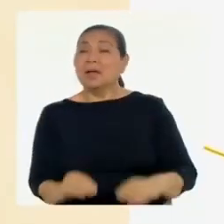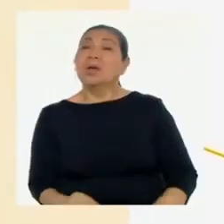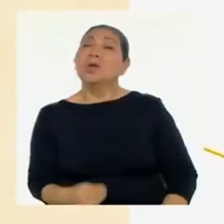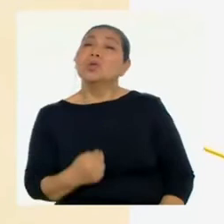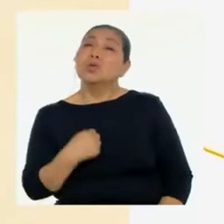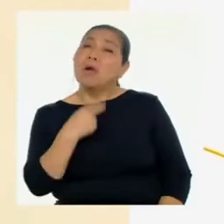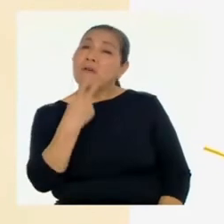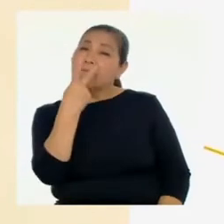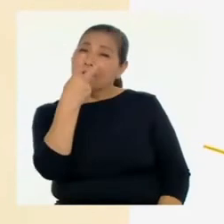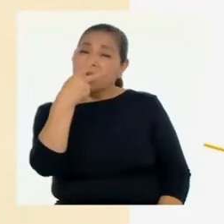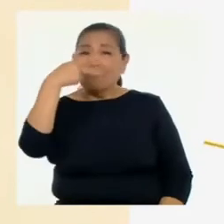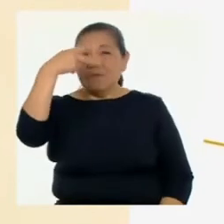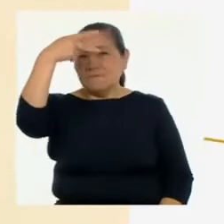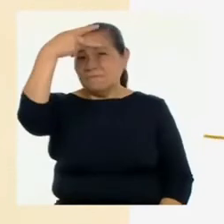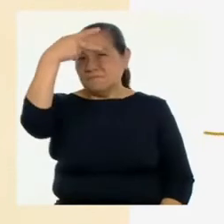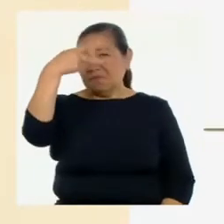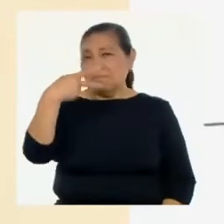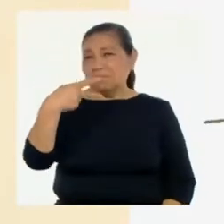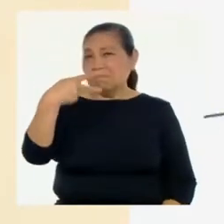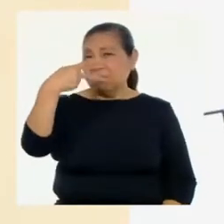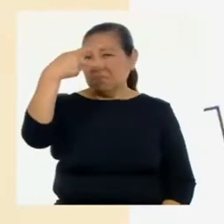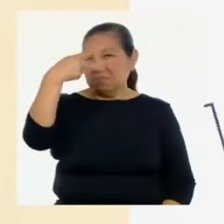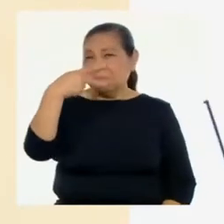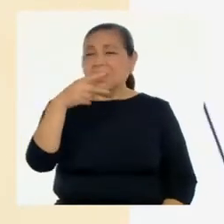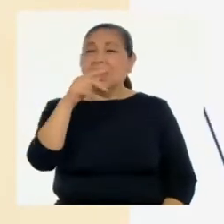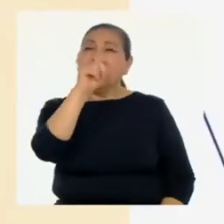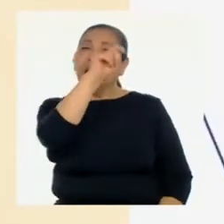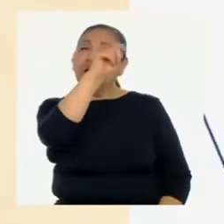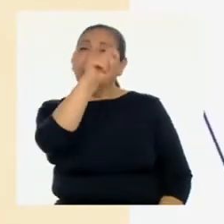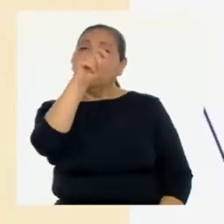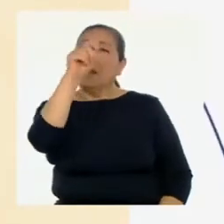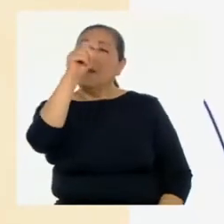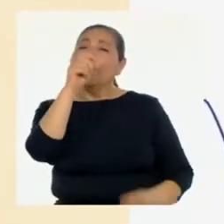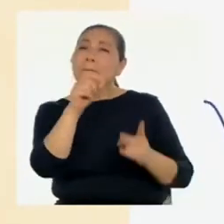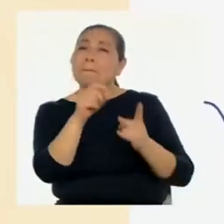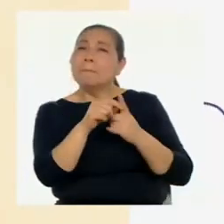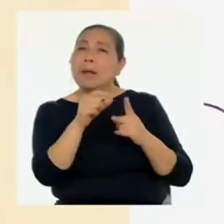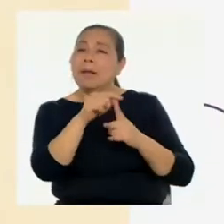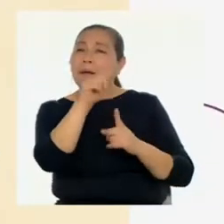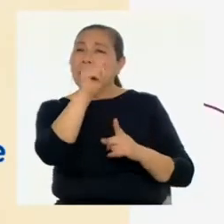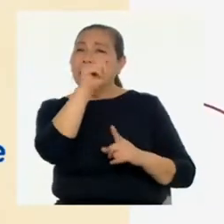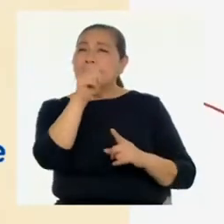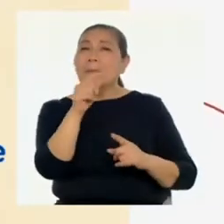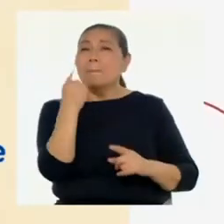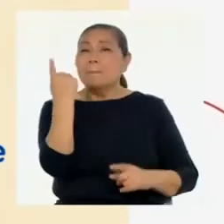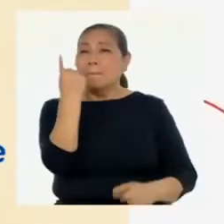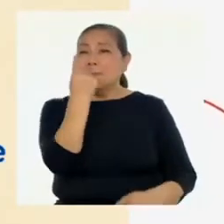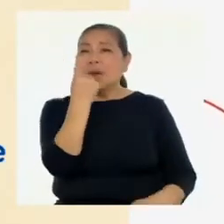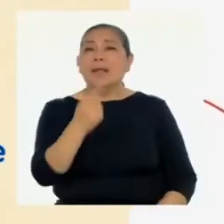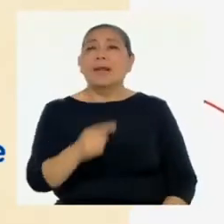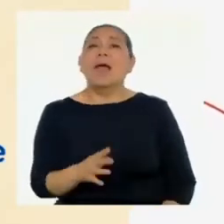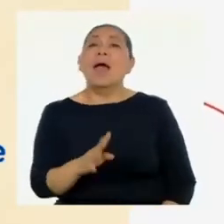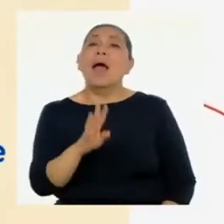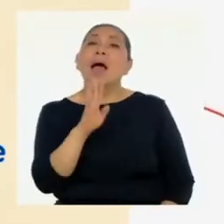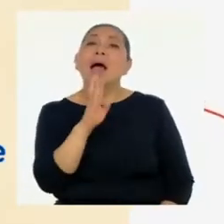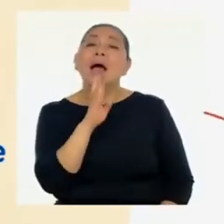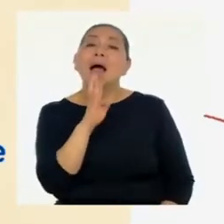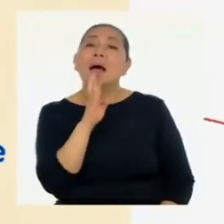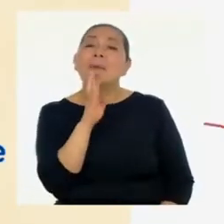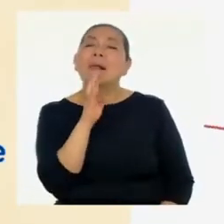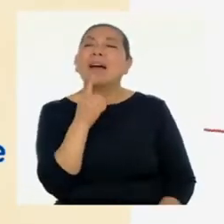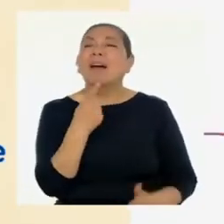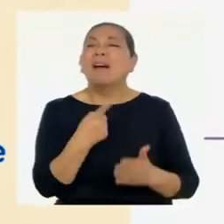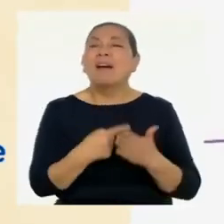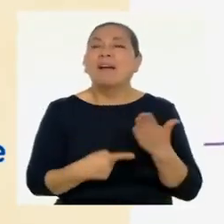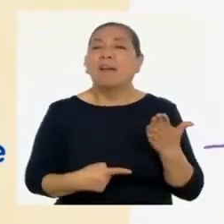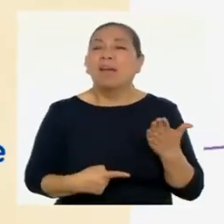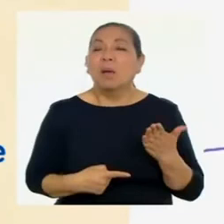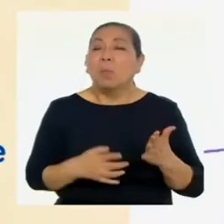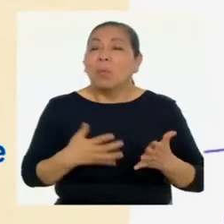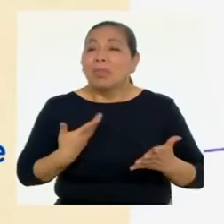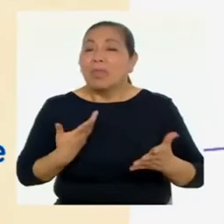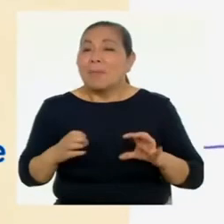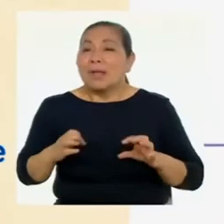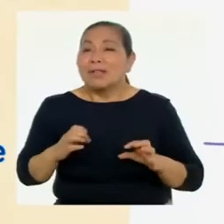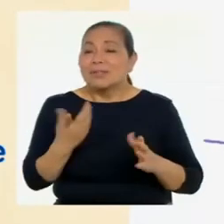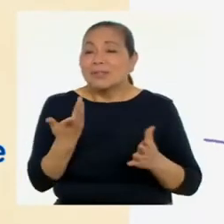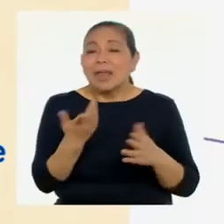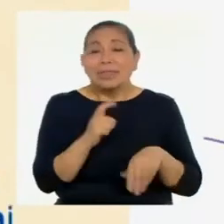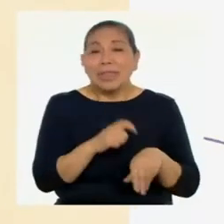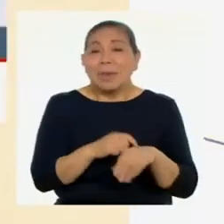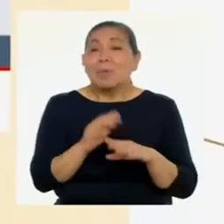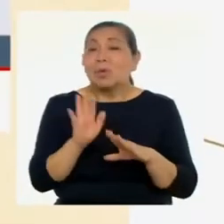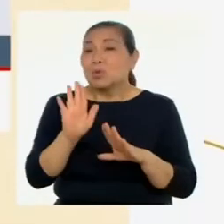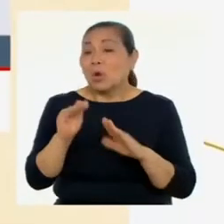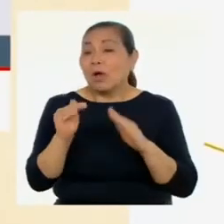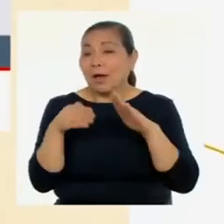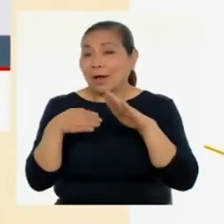También veo que los dos afiches tienen mensajes textuales. El primero habla de una de las actividades que podemos hacer para